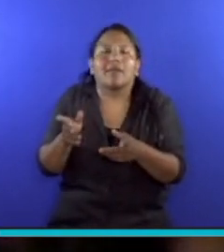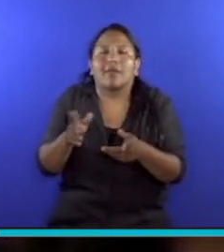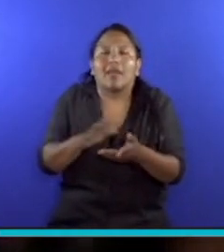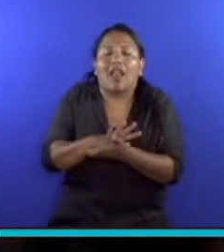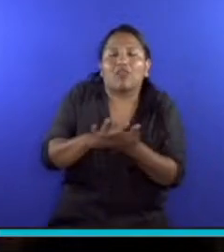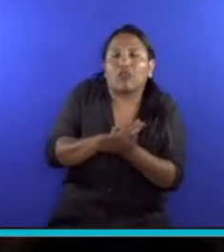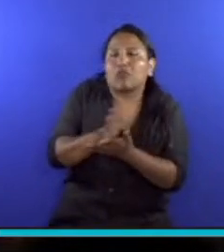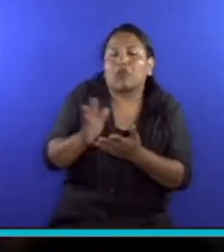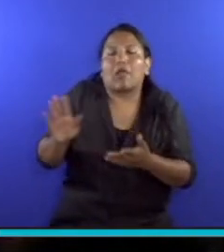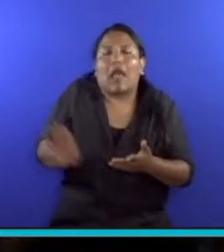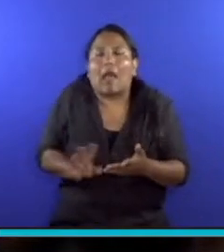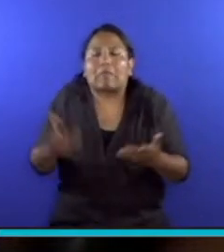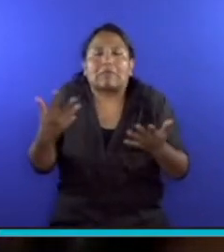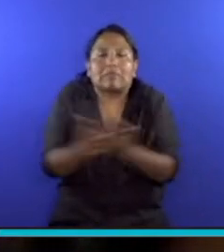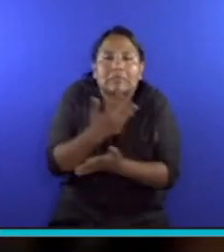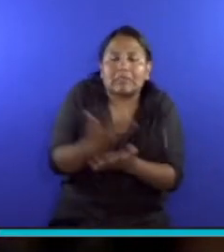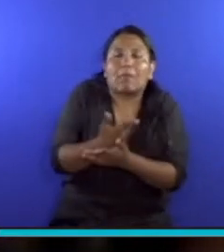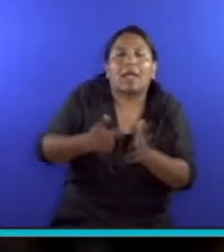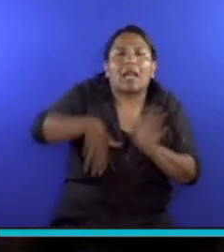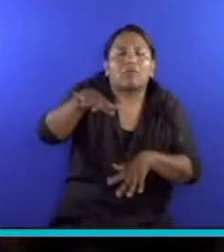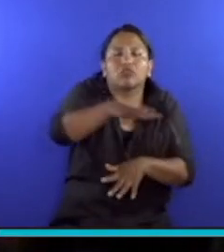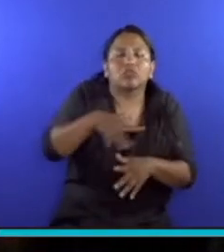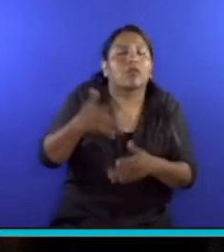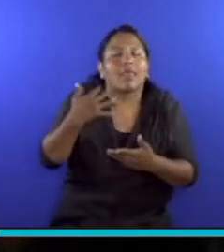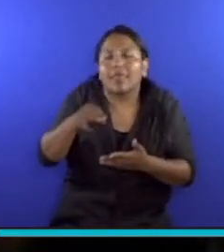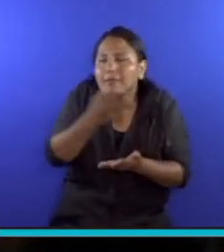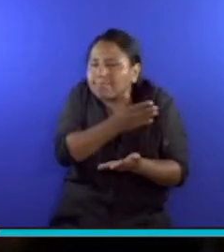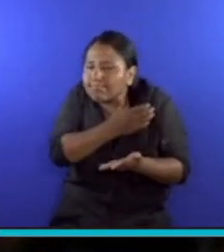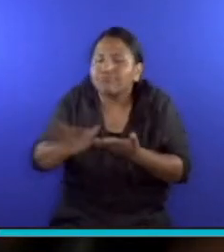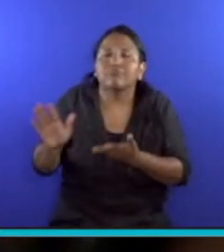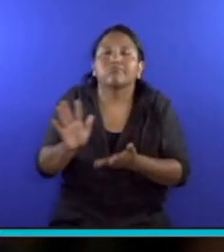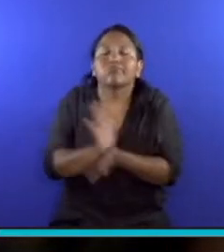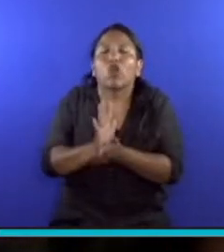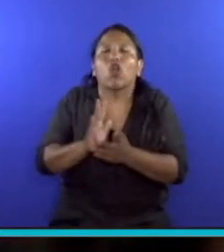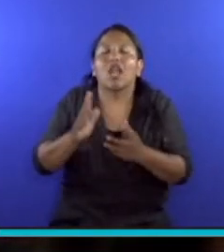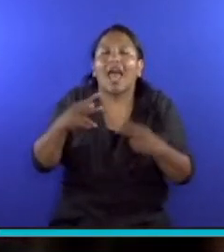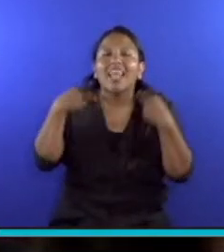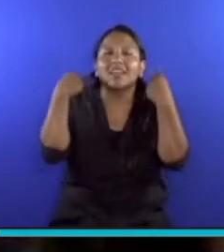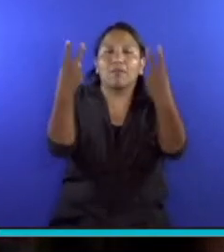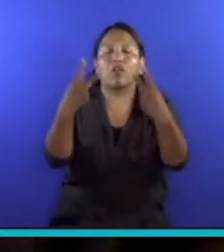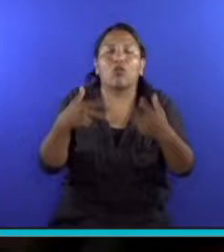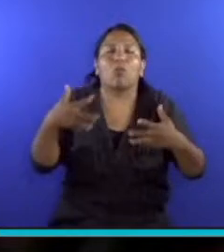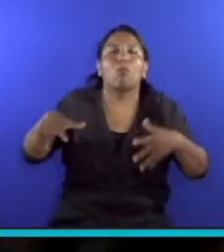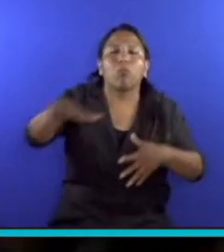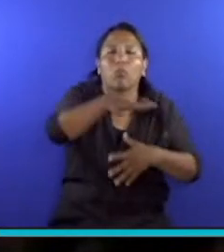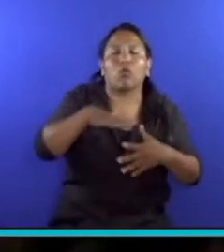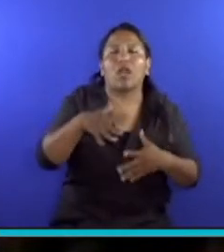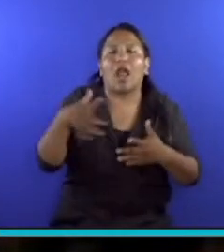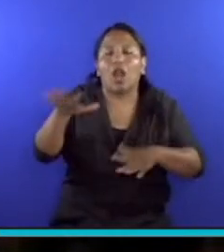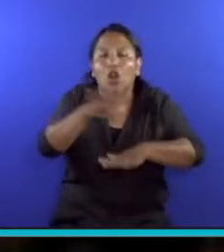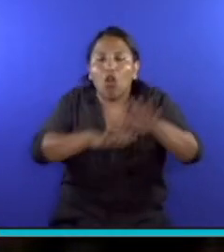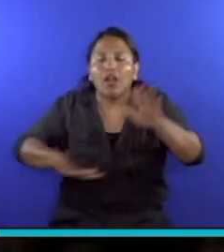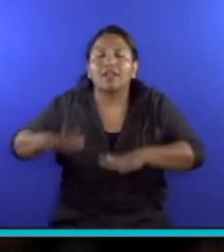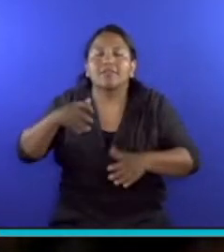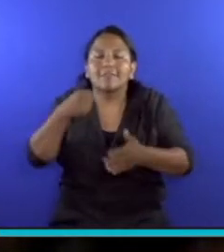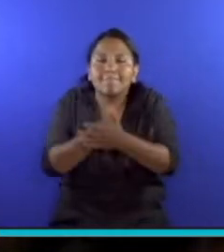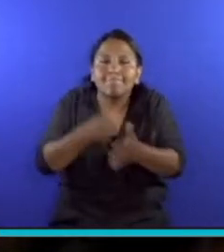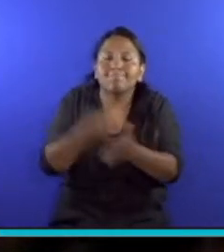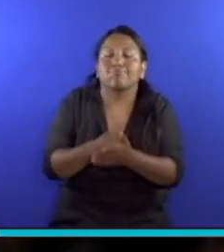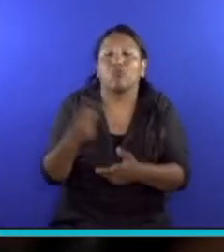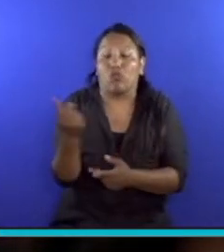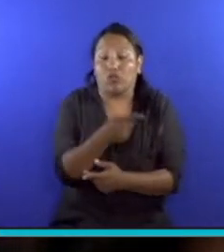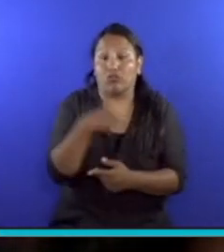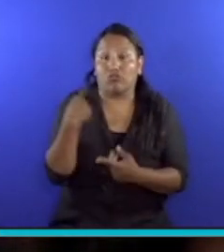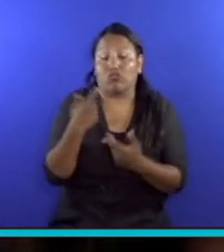para las mayorías populares. Se tiene que ir con la rebelión popular, con la organización por abajo. Por eso es que nosotros desde